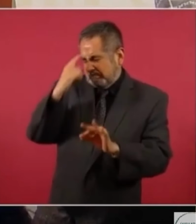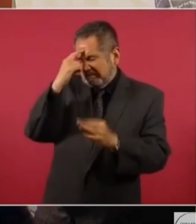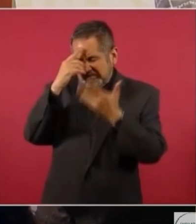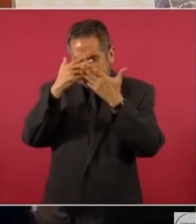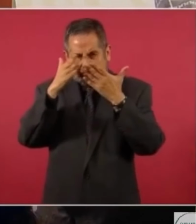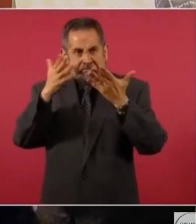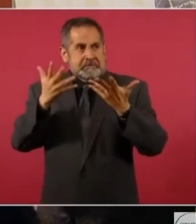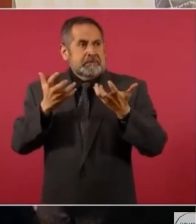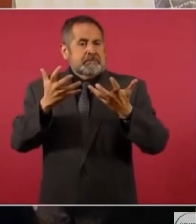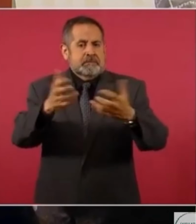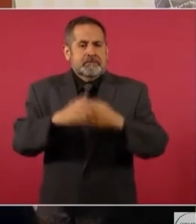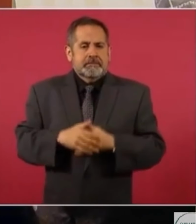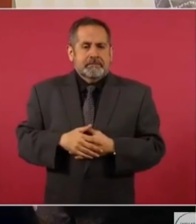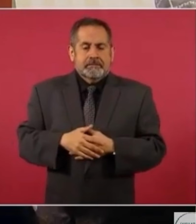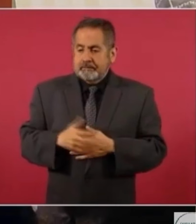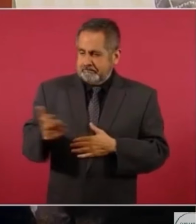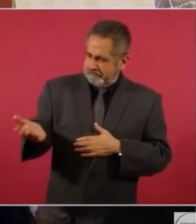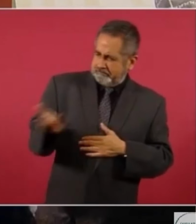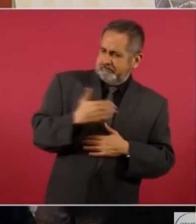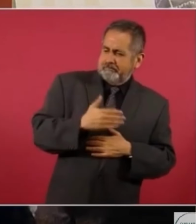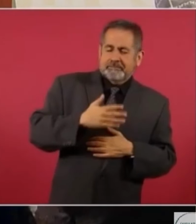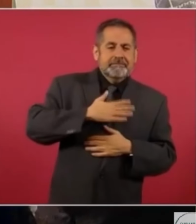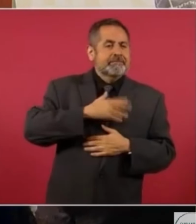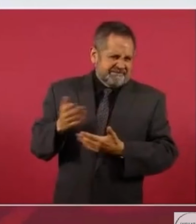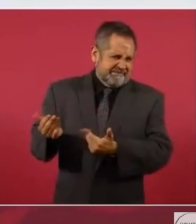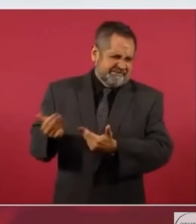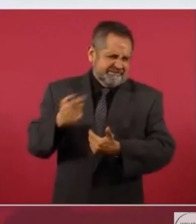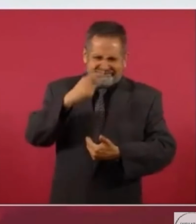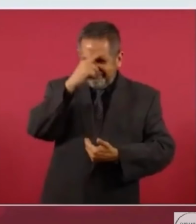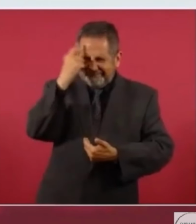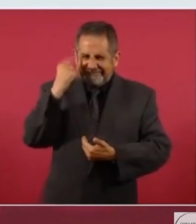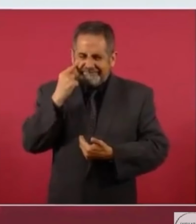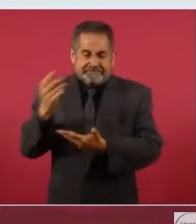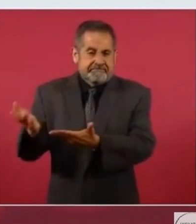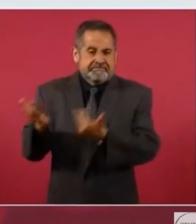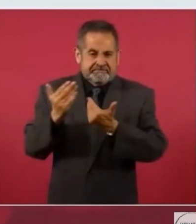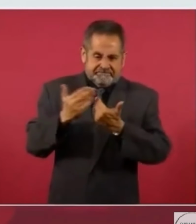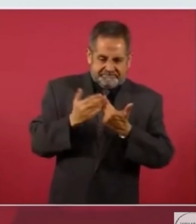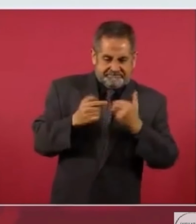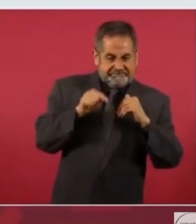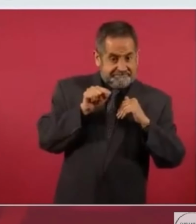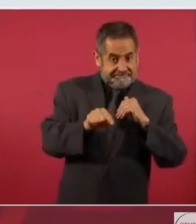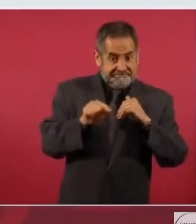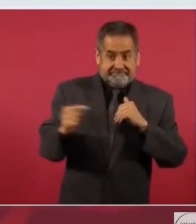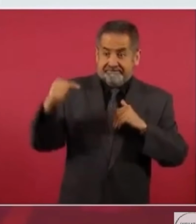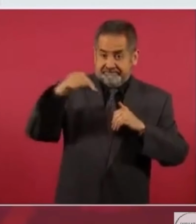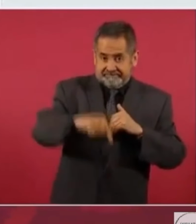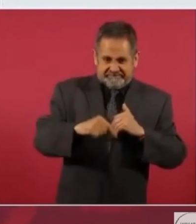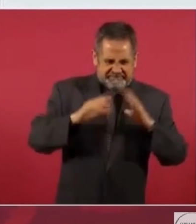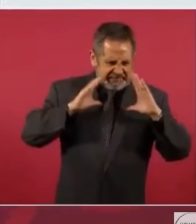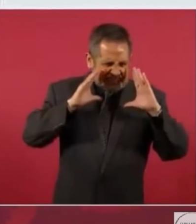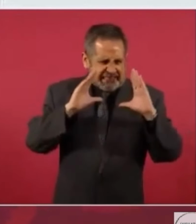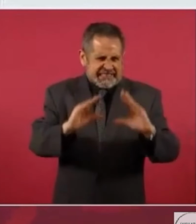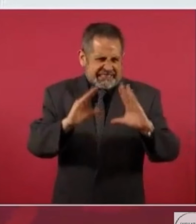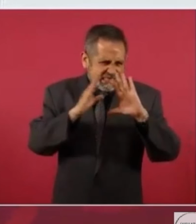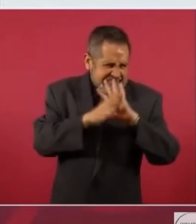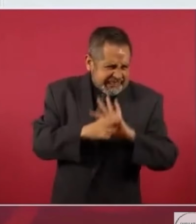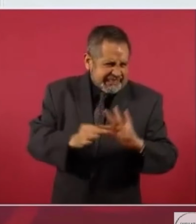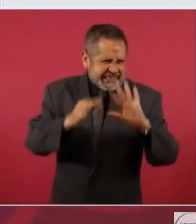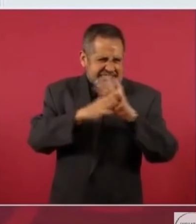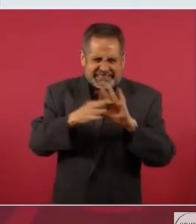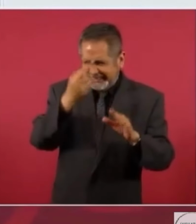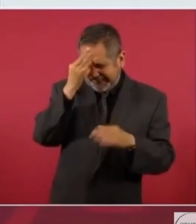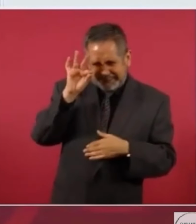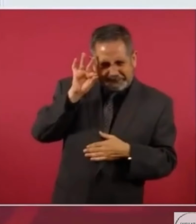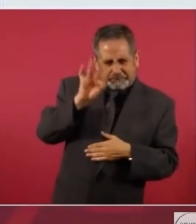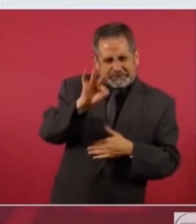las puertas de nuestras universidades y hacer el esfuerzo de educarlos en